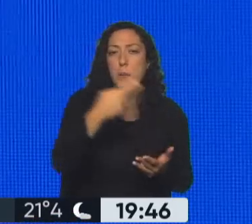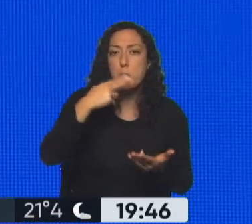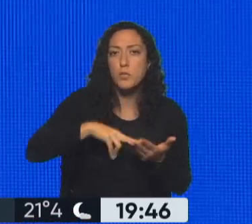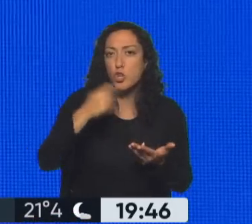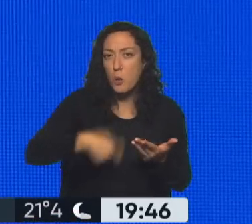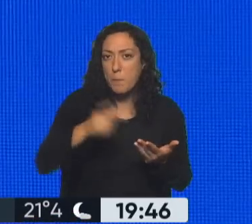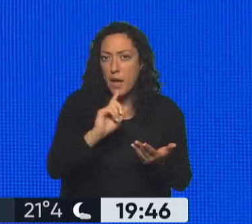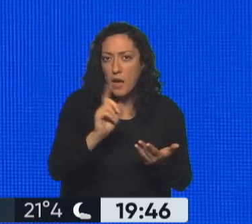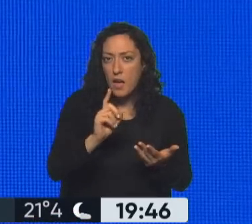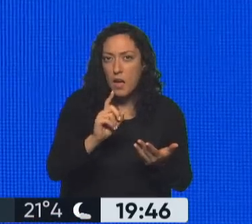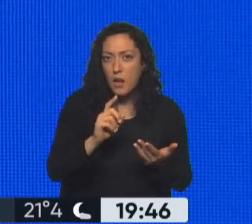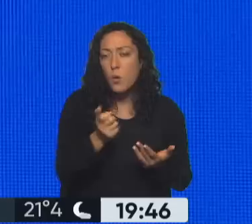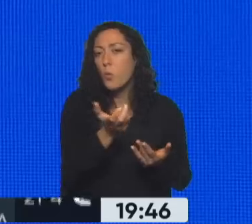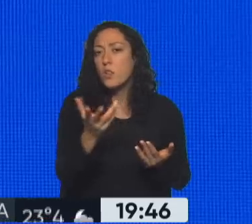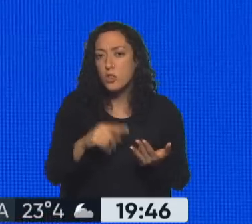de los impuestos?